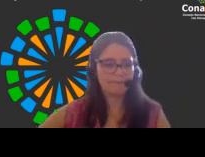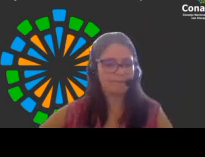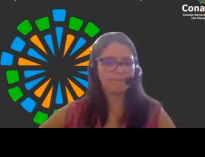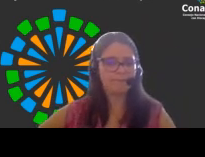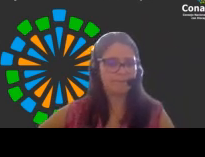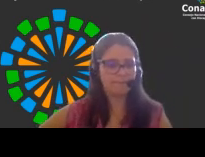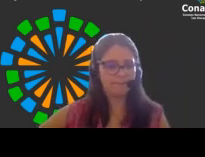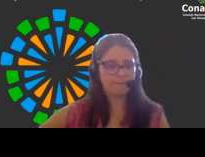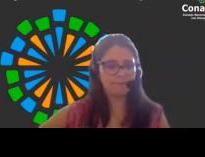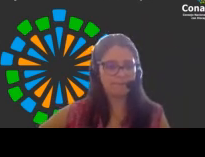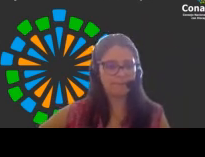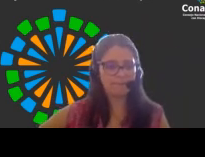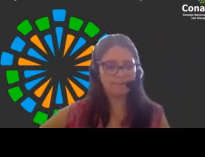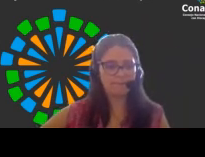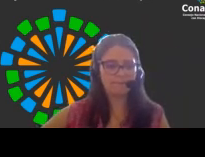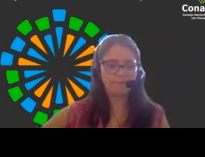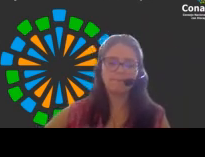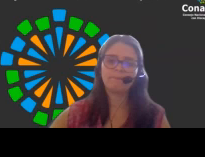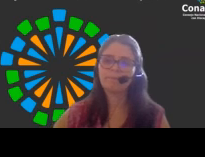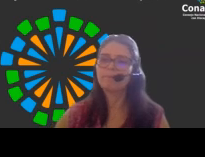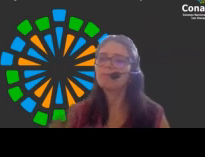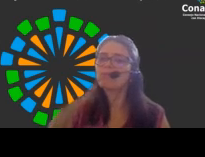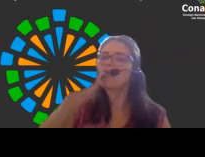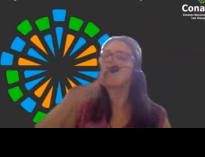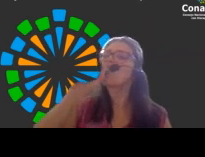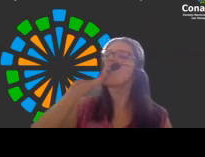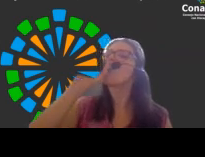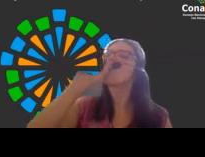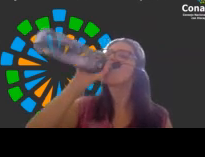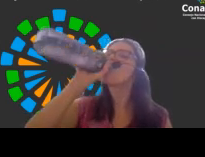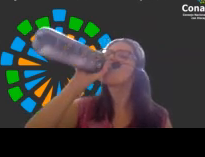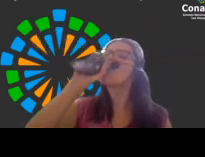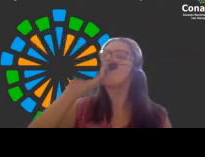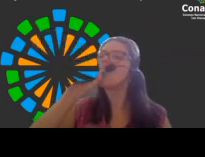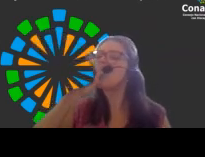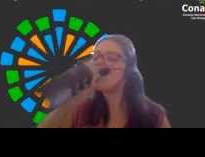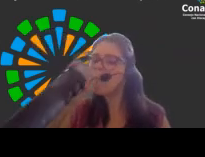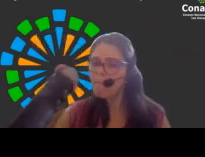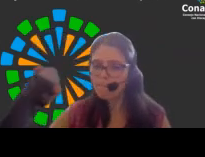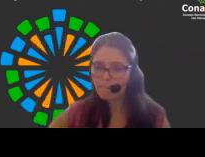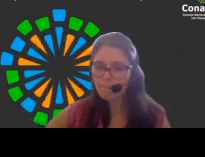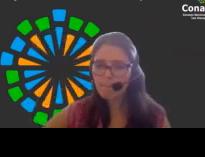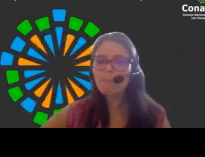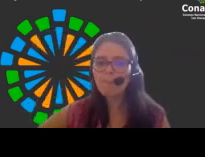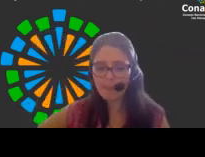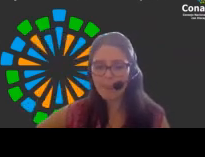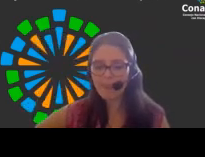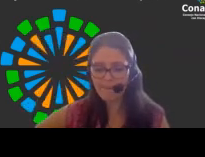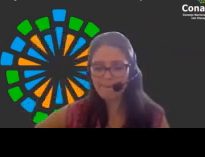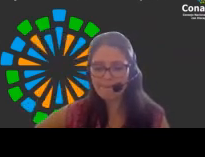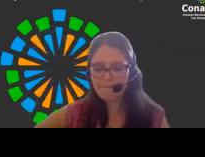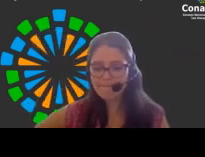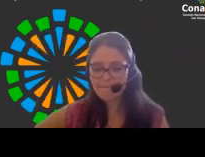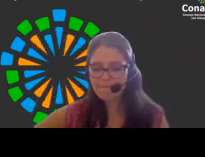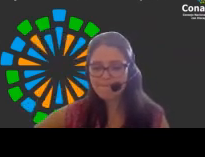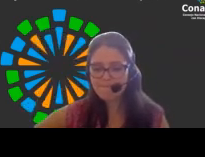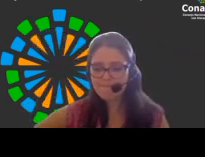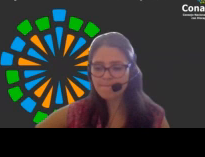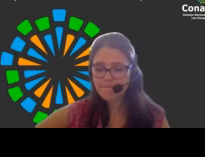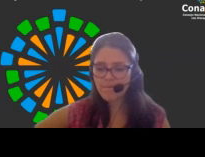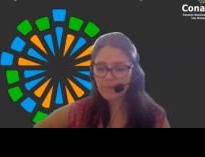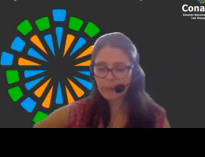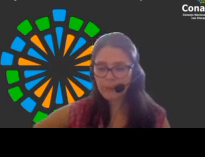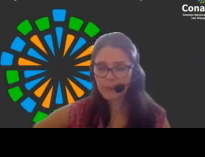he escuchado que el país promueve la contratación de personas con discapacidad y da ciertos impulsos a las empresas que así lo hacen